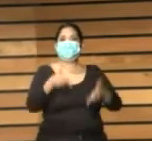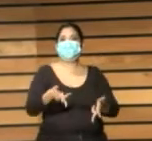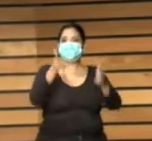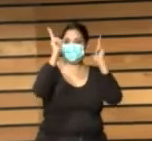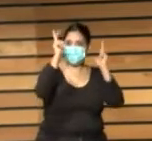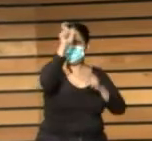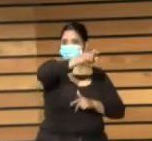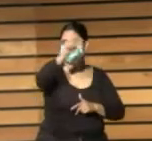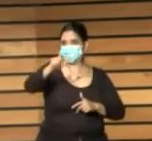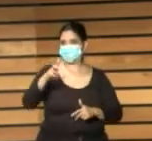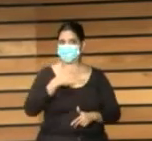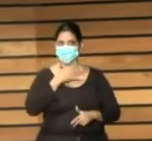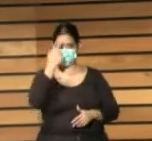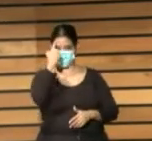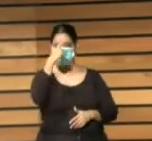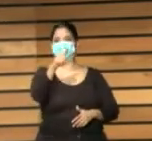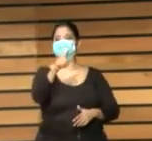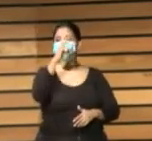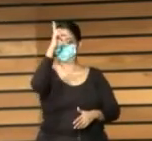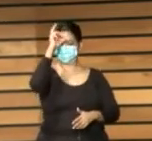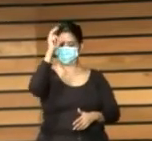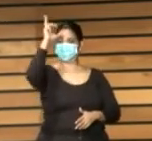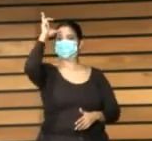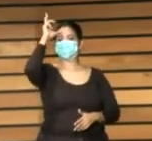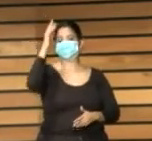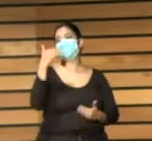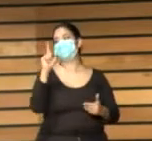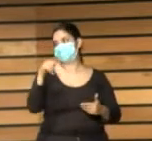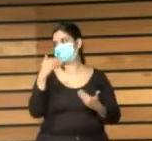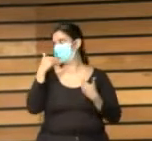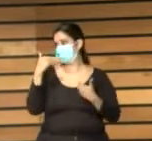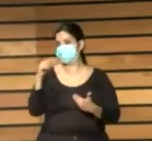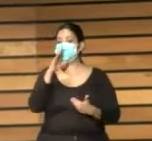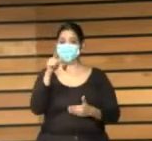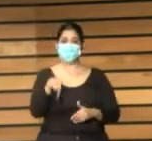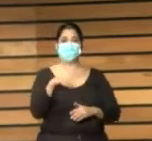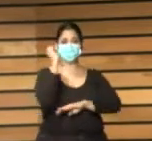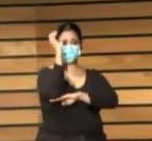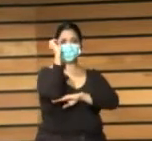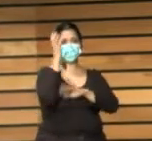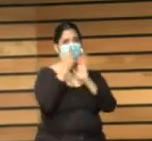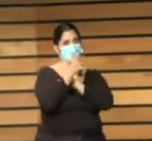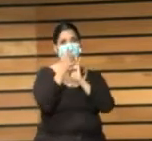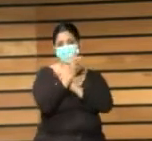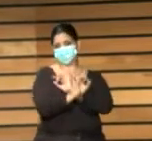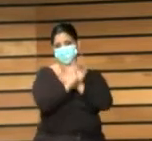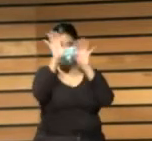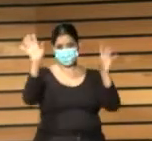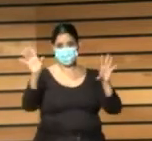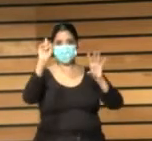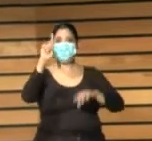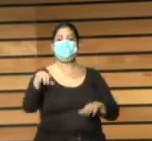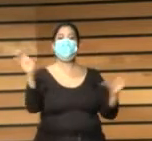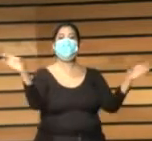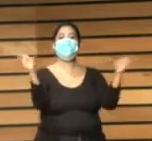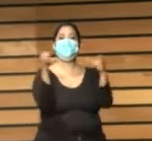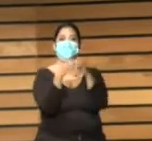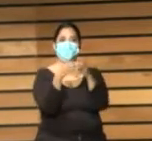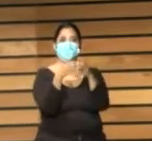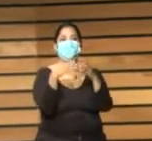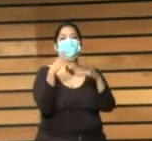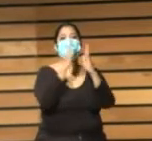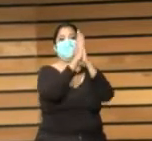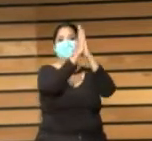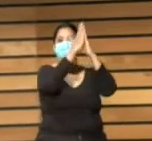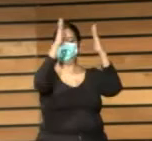de esa participación ciudadana, y por tanto muchísimas gracias. Quiero simplemente pues agradecer a todo el equipo también del Servicio